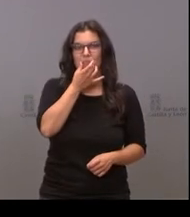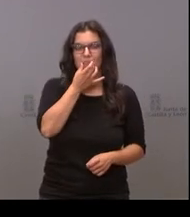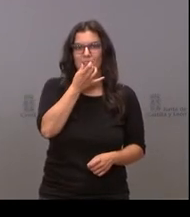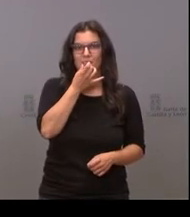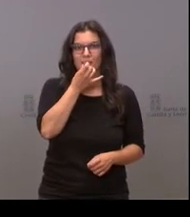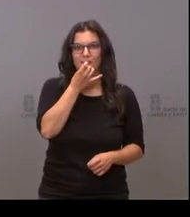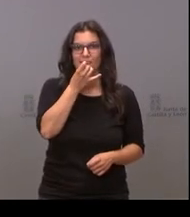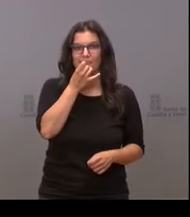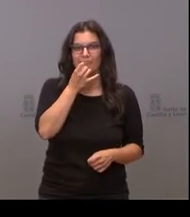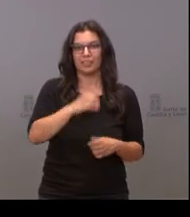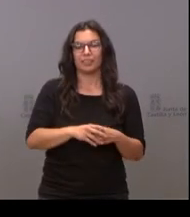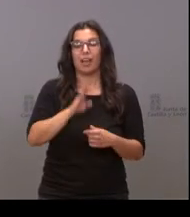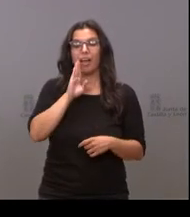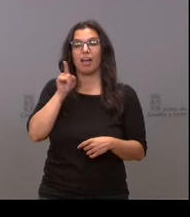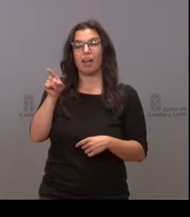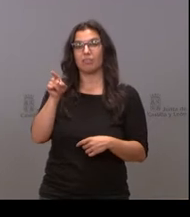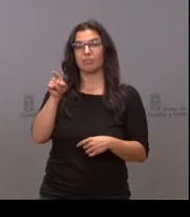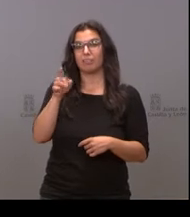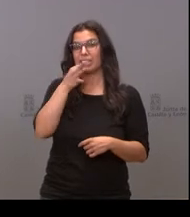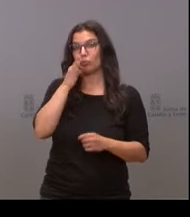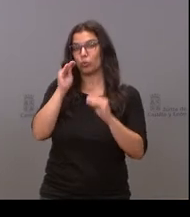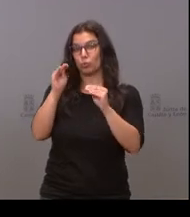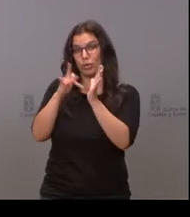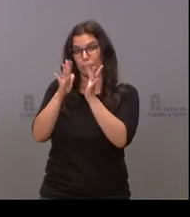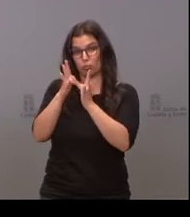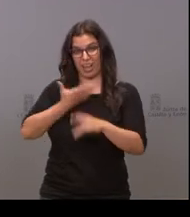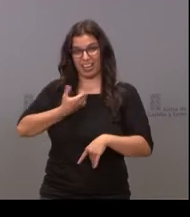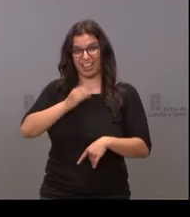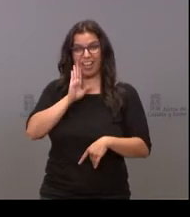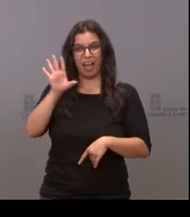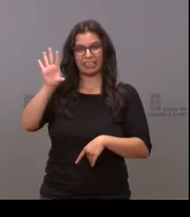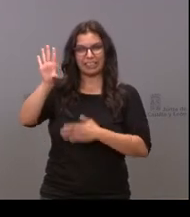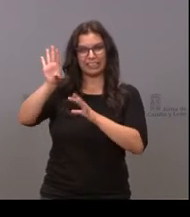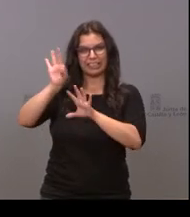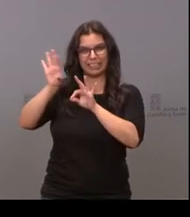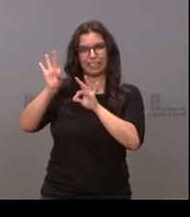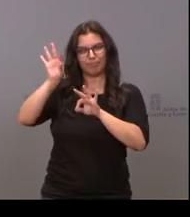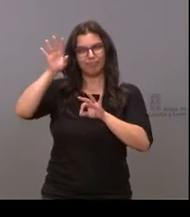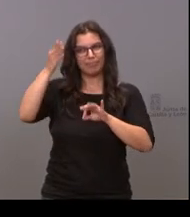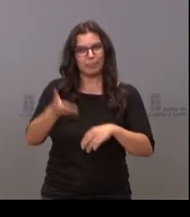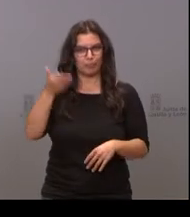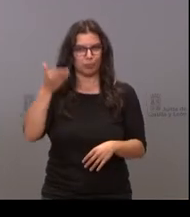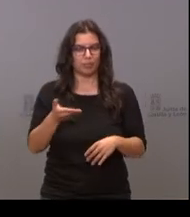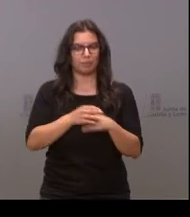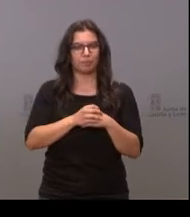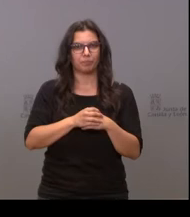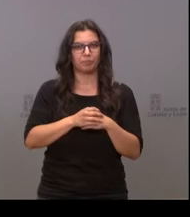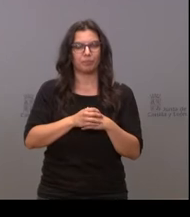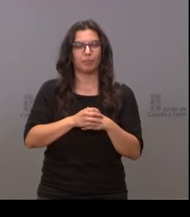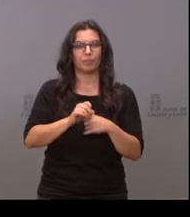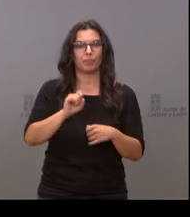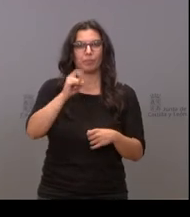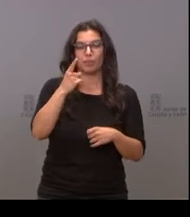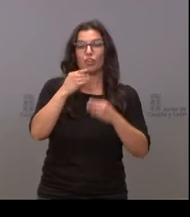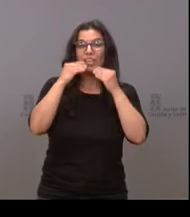decías en tu intervención cosas jesus especialmente relevantes por un lado la magnífica